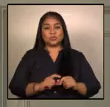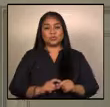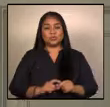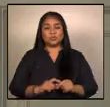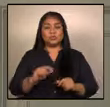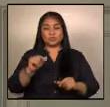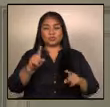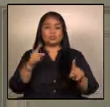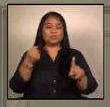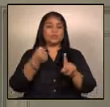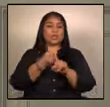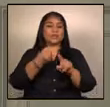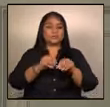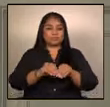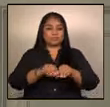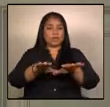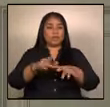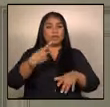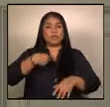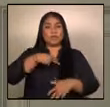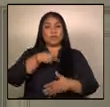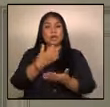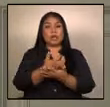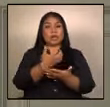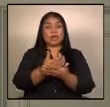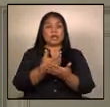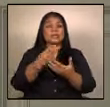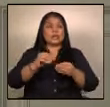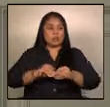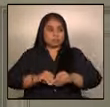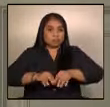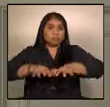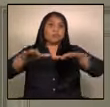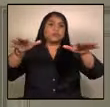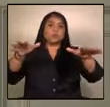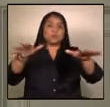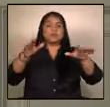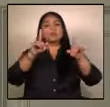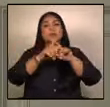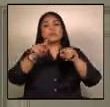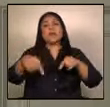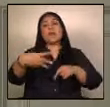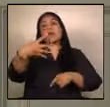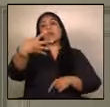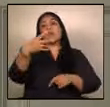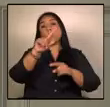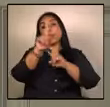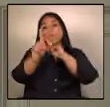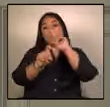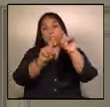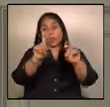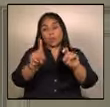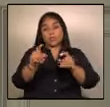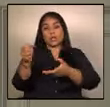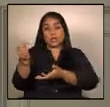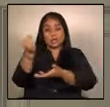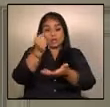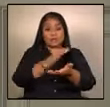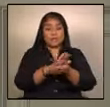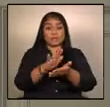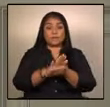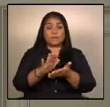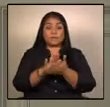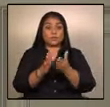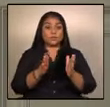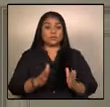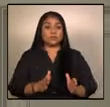el impacto en nuestras economías sería masivo. Hay cuatro preguntas que inversionistas que están